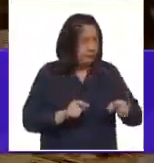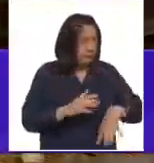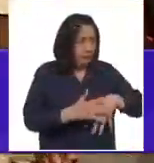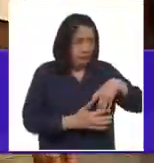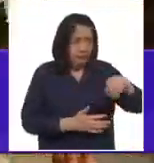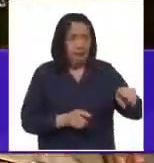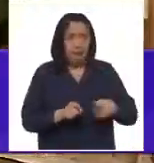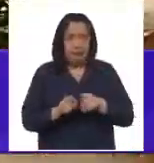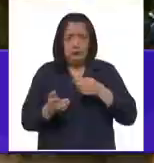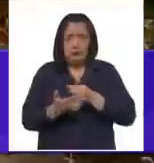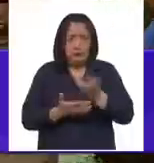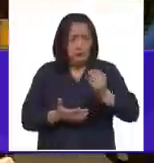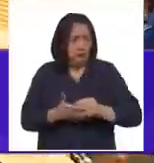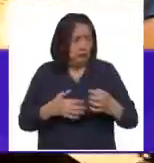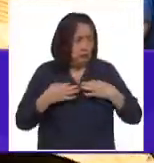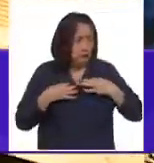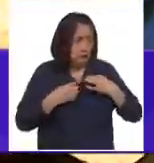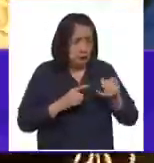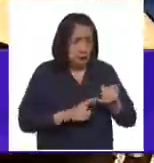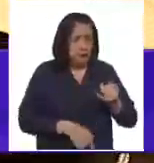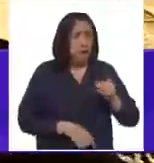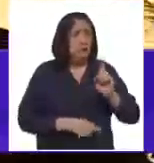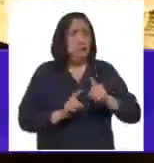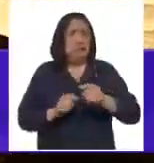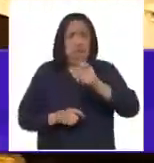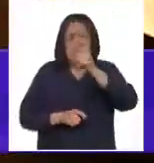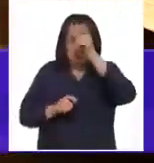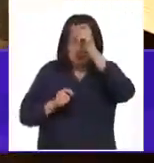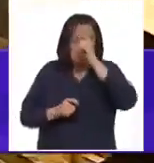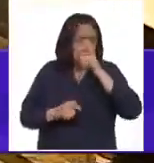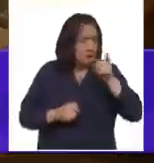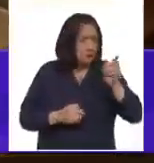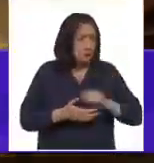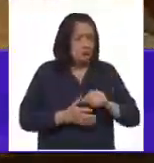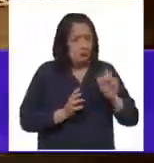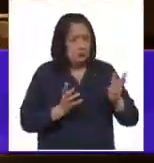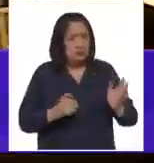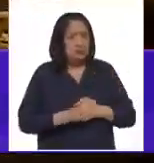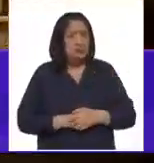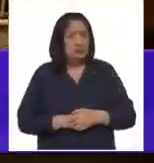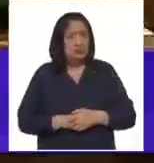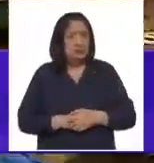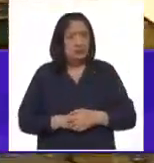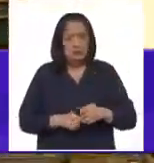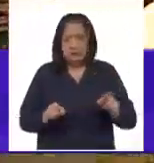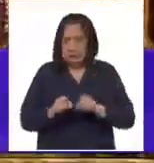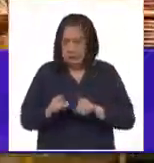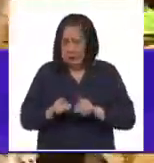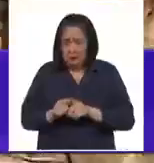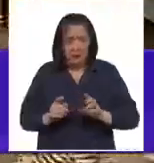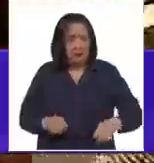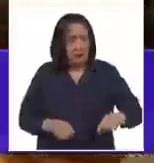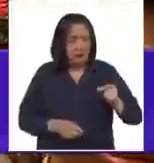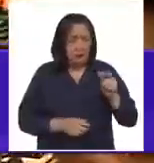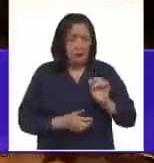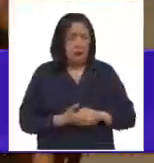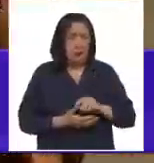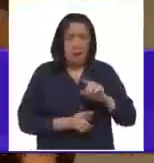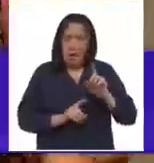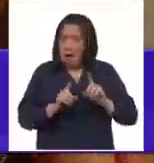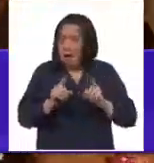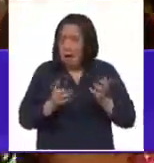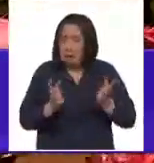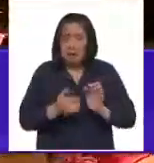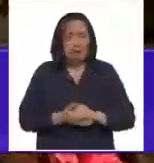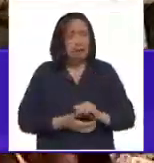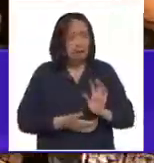en los exteriores, ¿no? Ropa, sí, algunos, pues, gorritos, y llevan, algunos detalles, y llevan a otras hasta, regiones, ¿no? Hasta la también. Ropa para el perro. Algunos estarán,